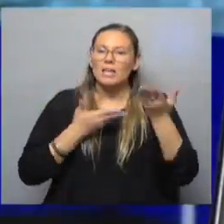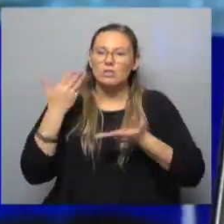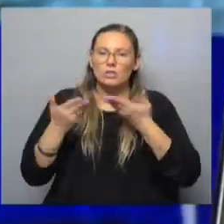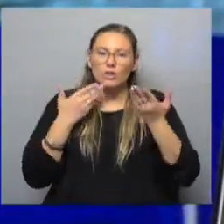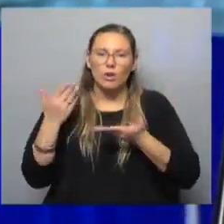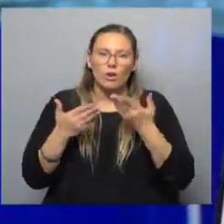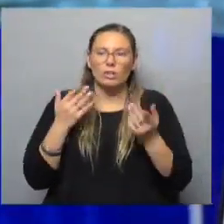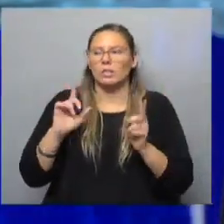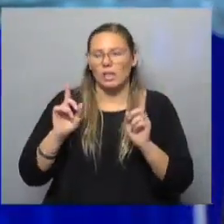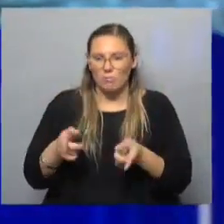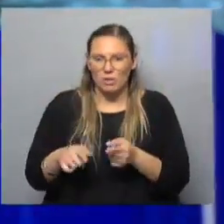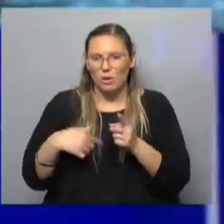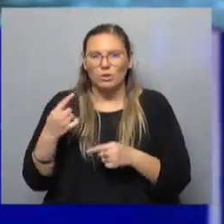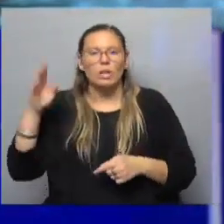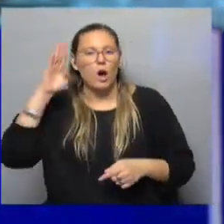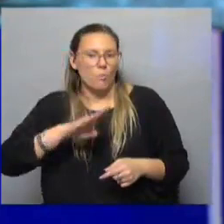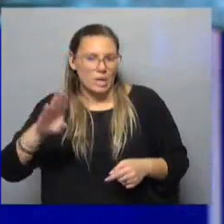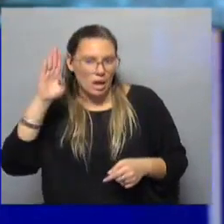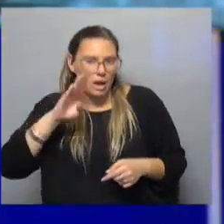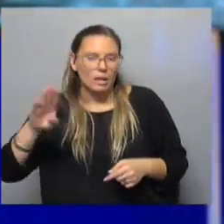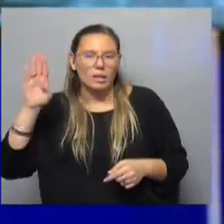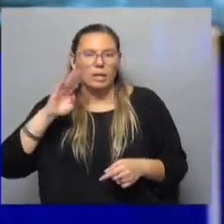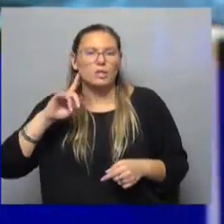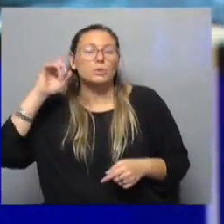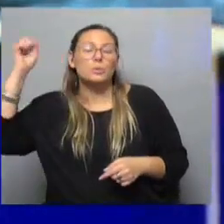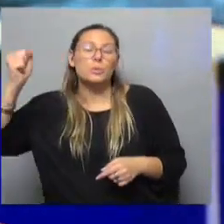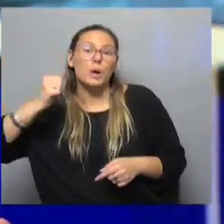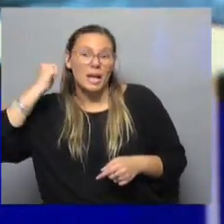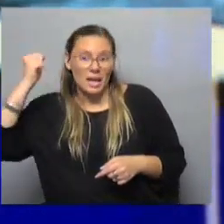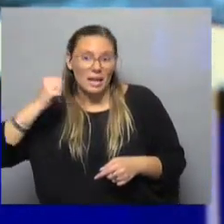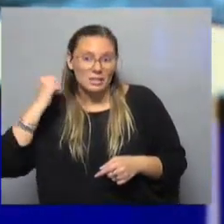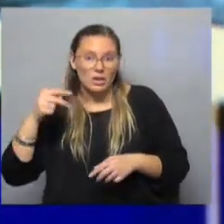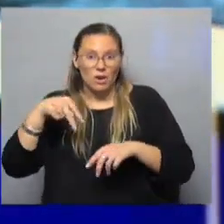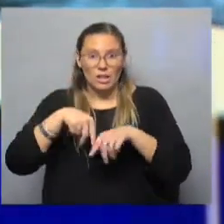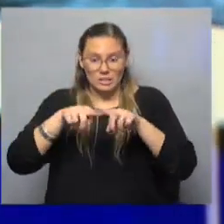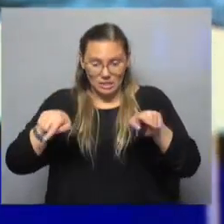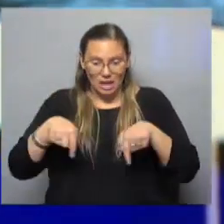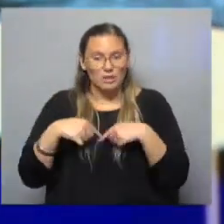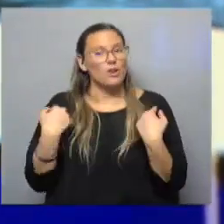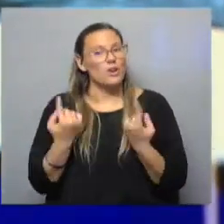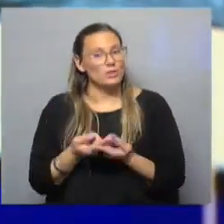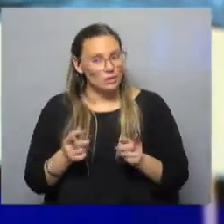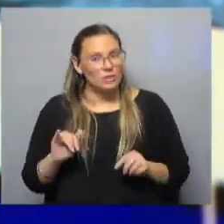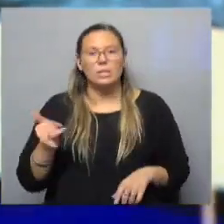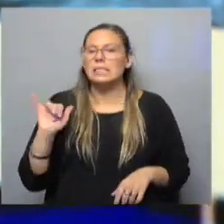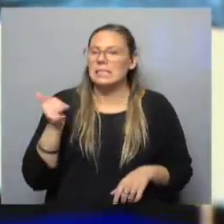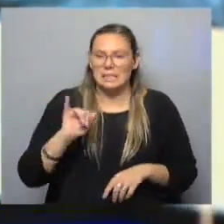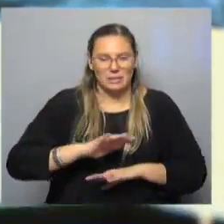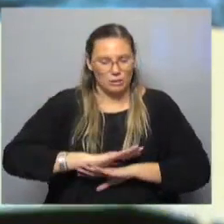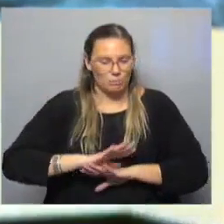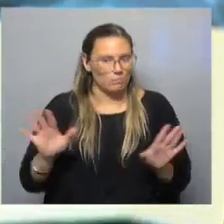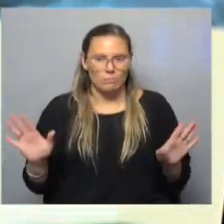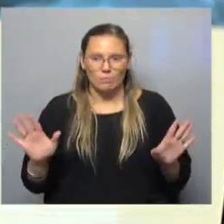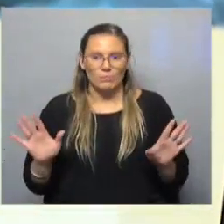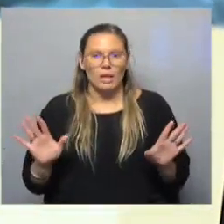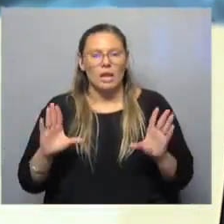alrededor de eso, homenajes, sueños que vamos a cumplir arriba del escenario nosotros. ¡Oh, pitingui! Sí, sí, de todo. O sea, va a ser